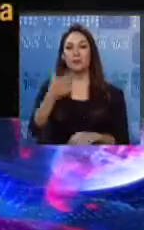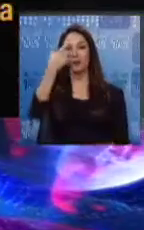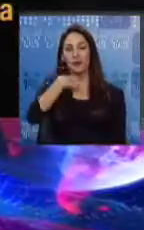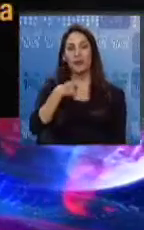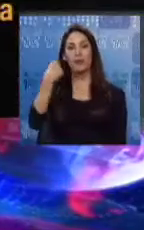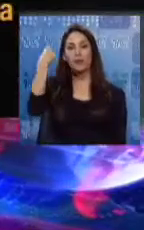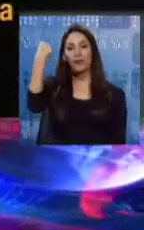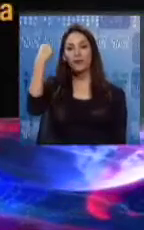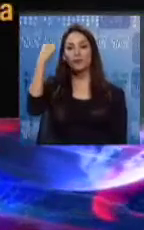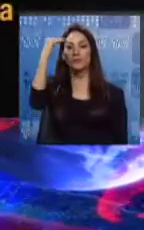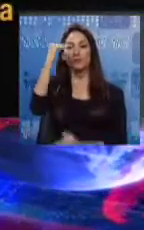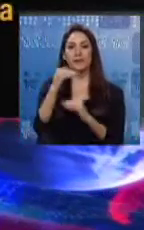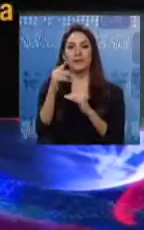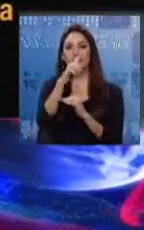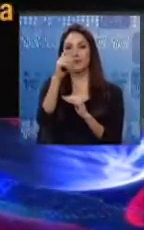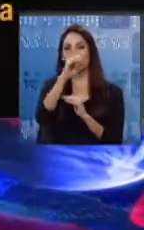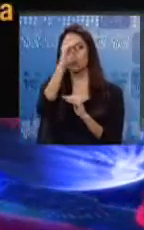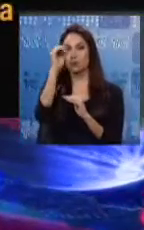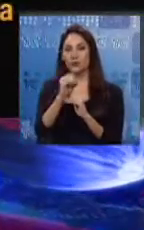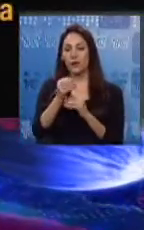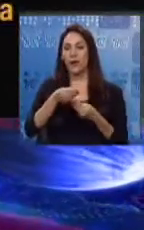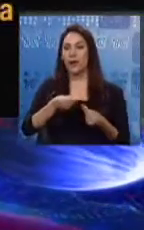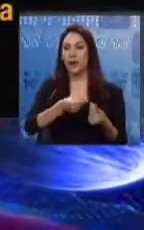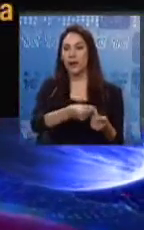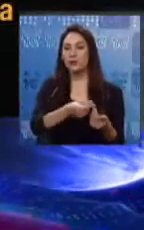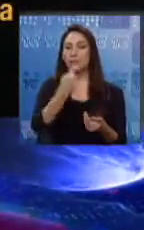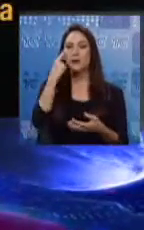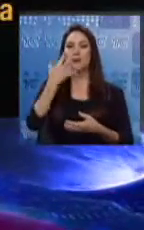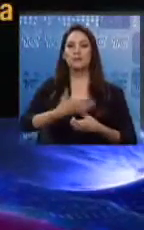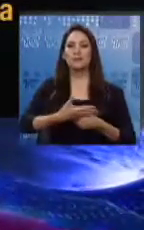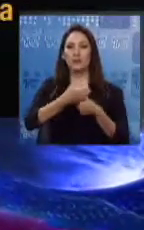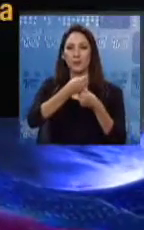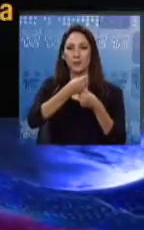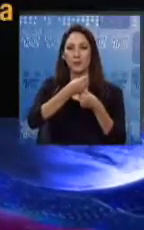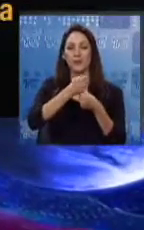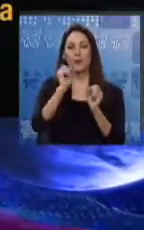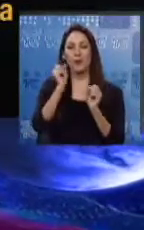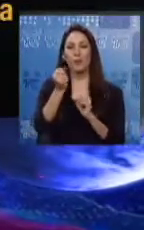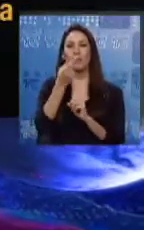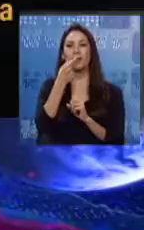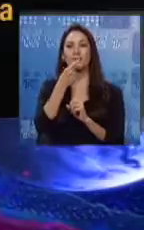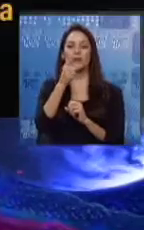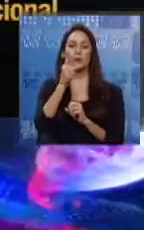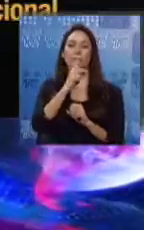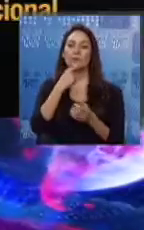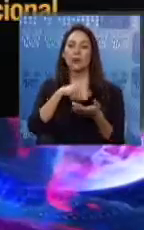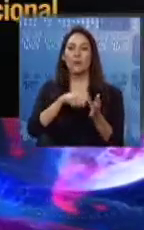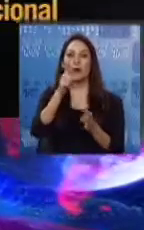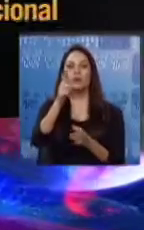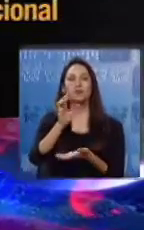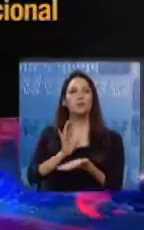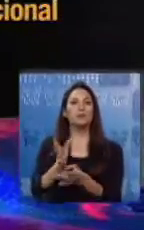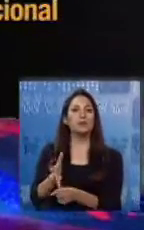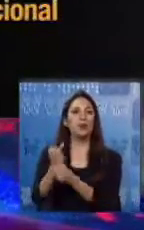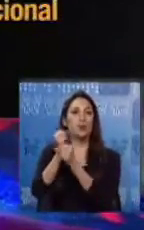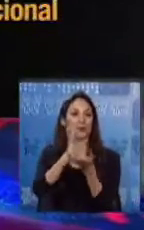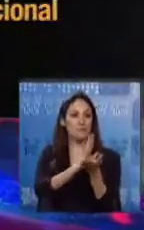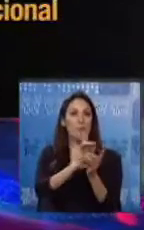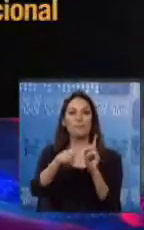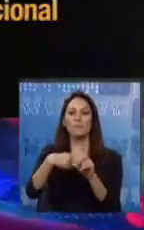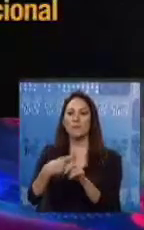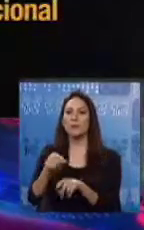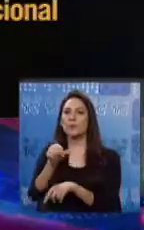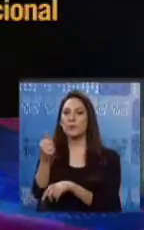una deducción de hasta el 100% de los gastos de seguros médicos y o medicina prepagada a favor de los trabajadores de micro y